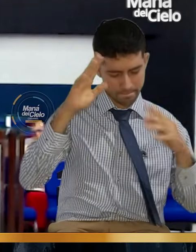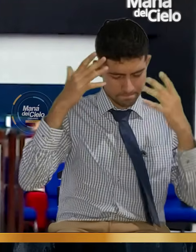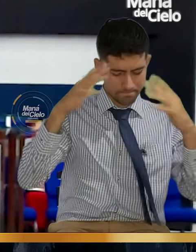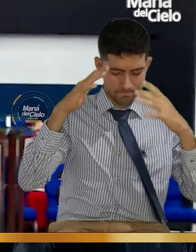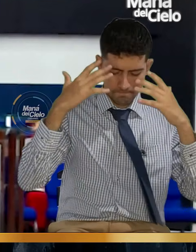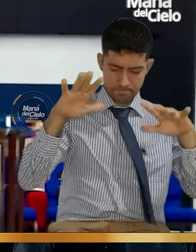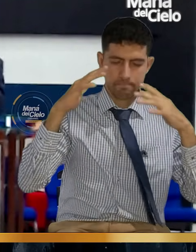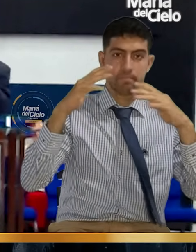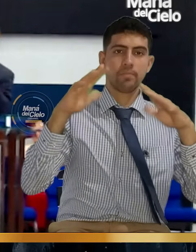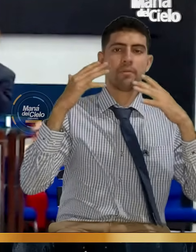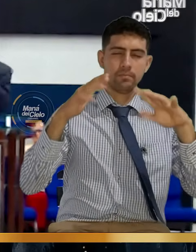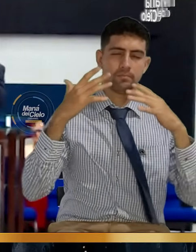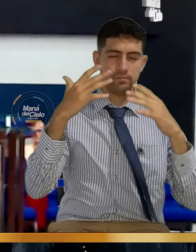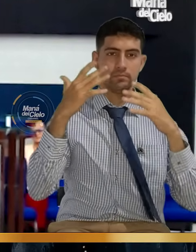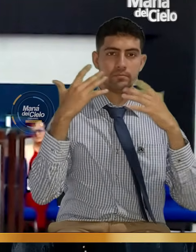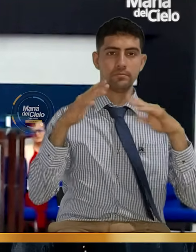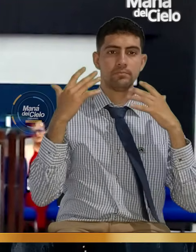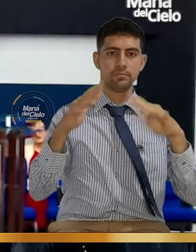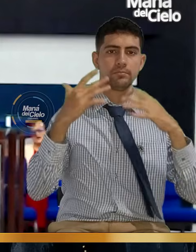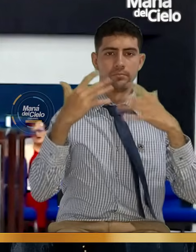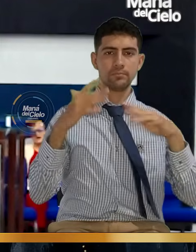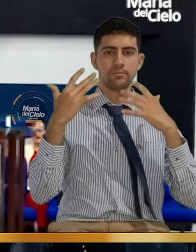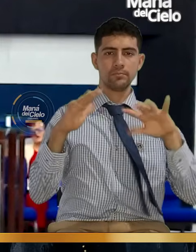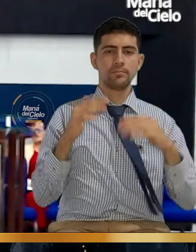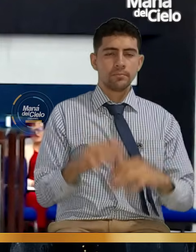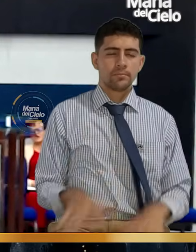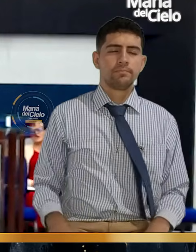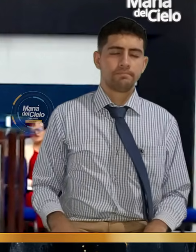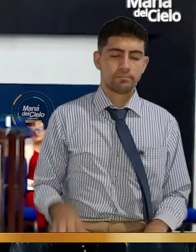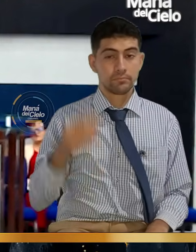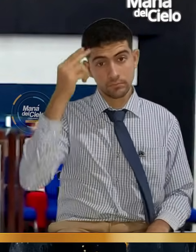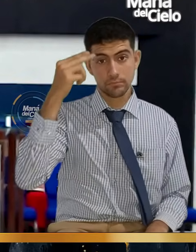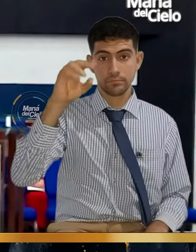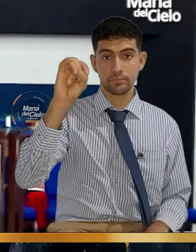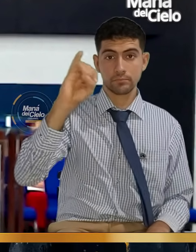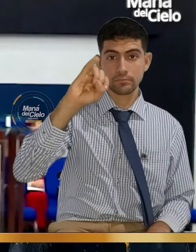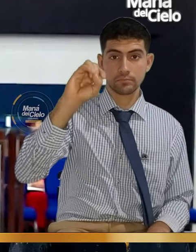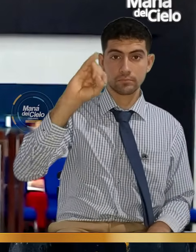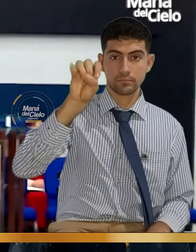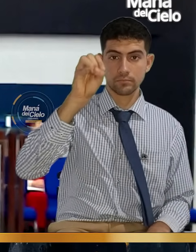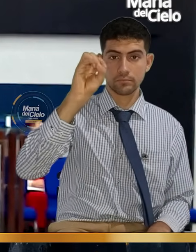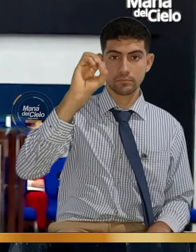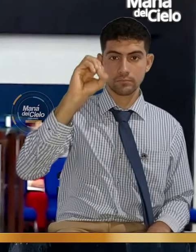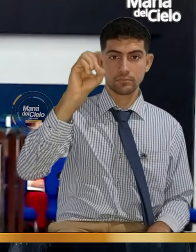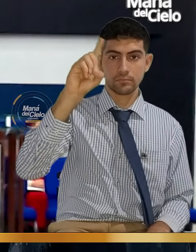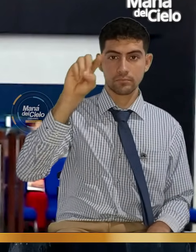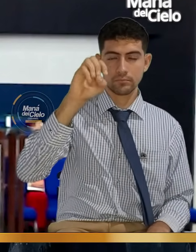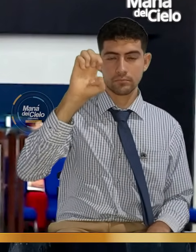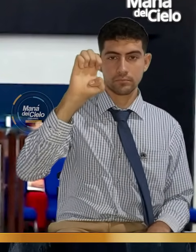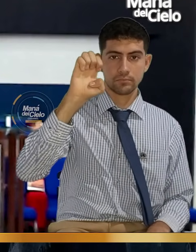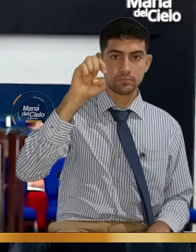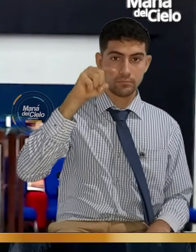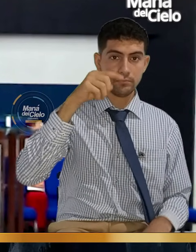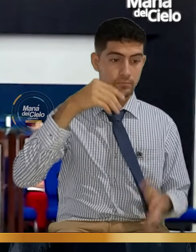amén. Y que a los que amamos a Dios, todas las cosas nos ayudan a bien. Y que no importa que